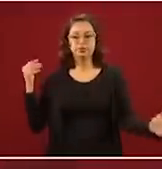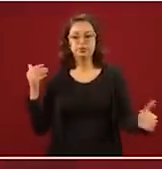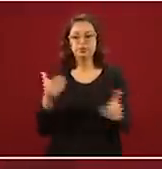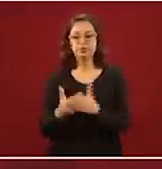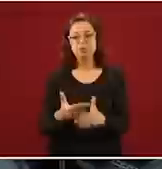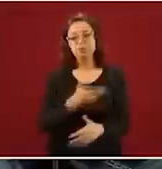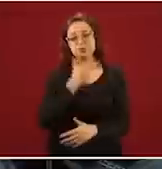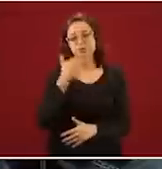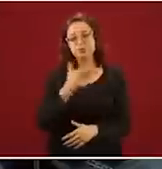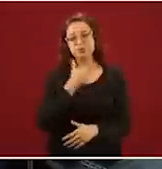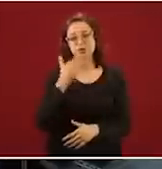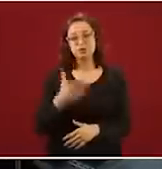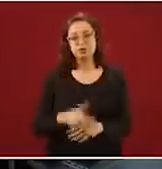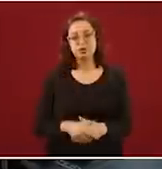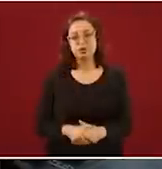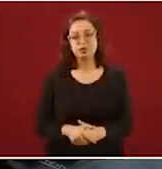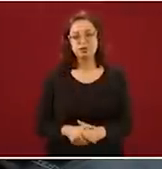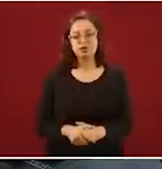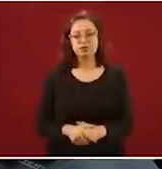hasta